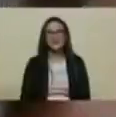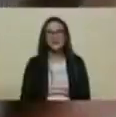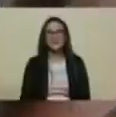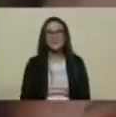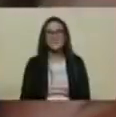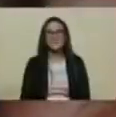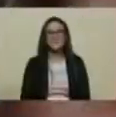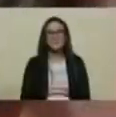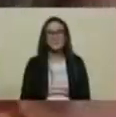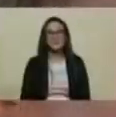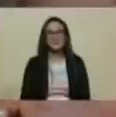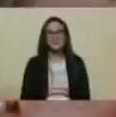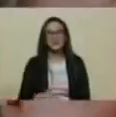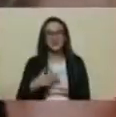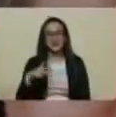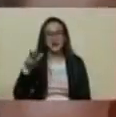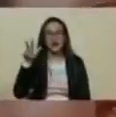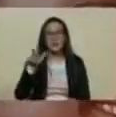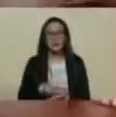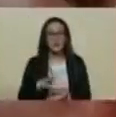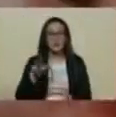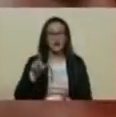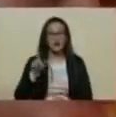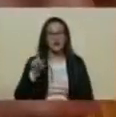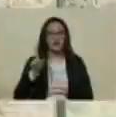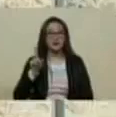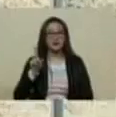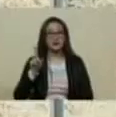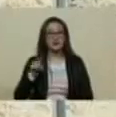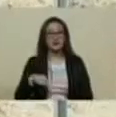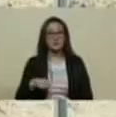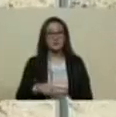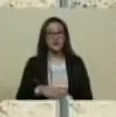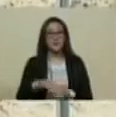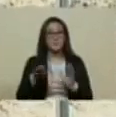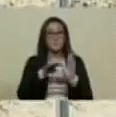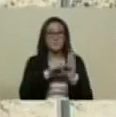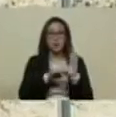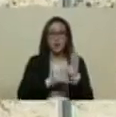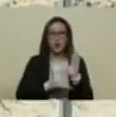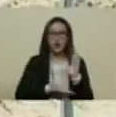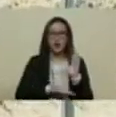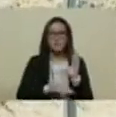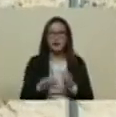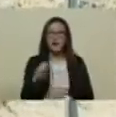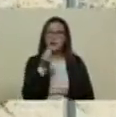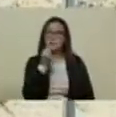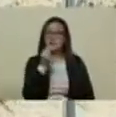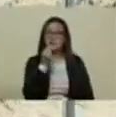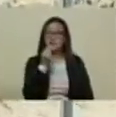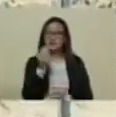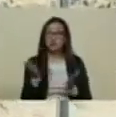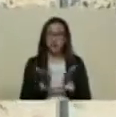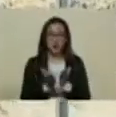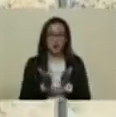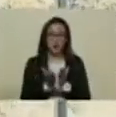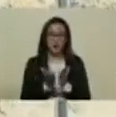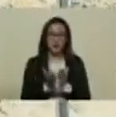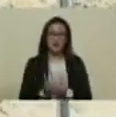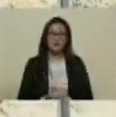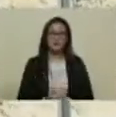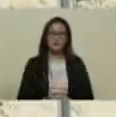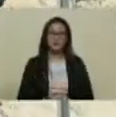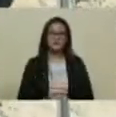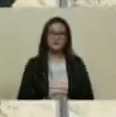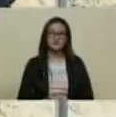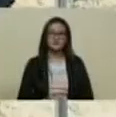Bueno, igualmente quiero aprobar, anunciar al programa de alimentación escolar.